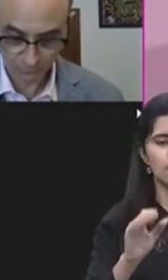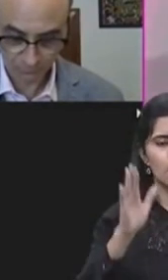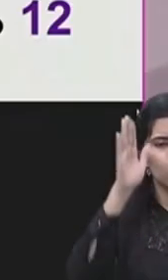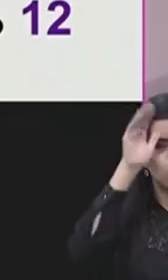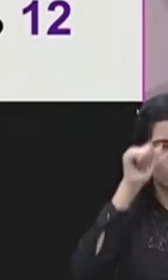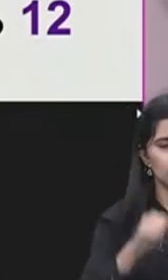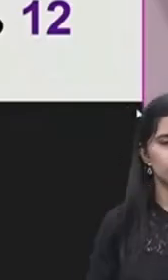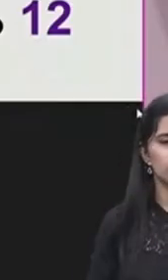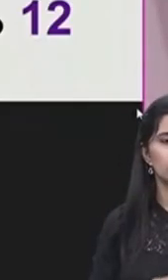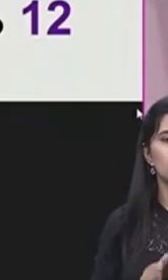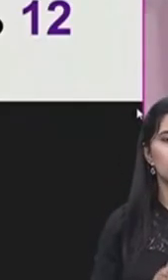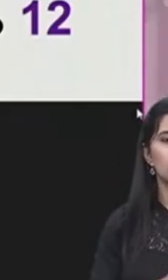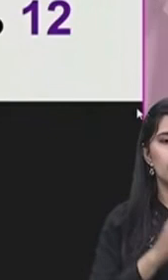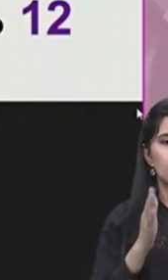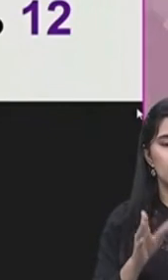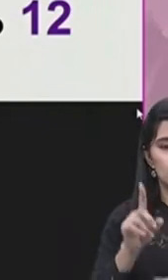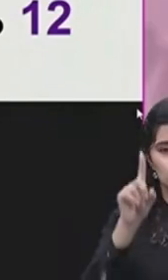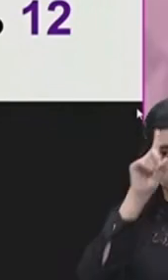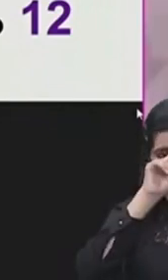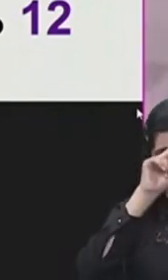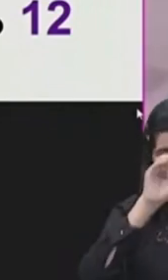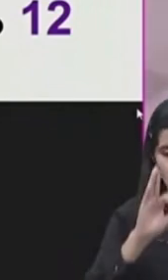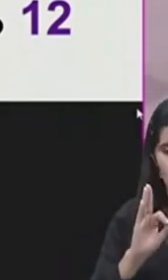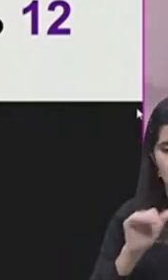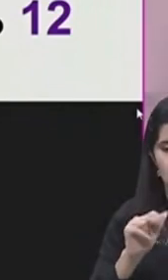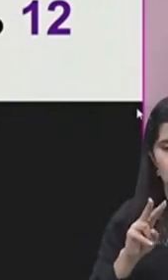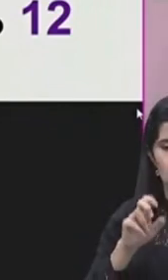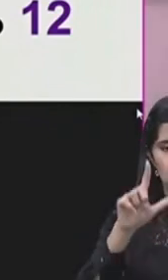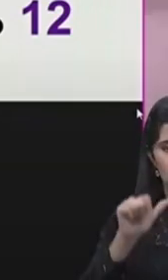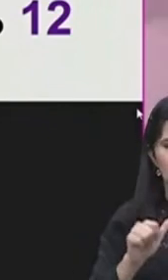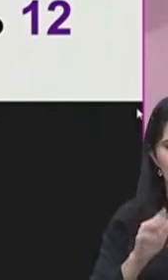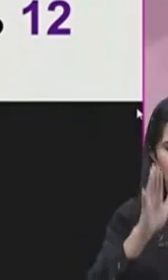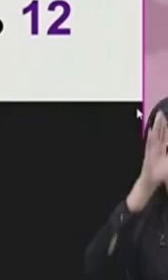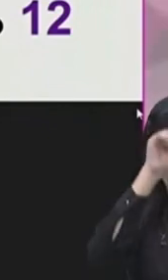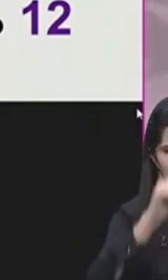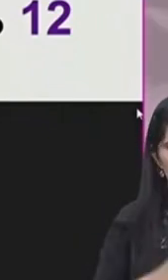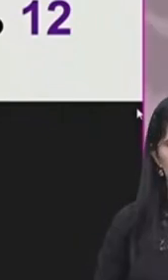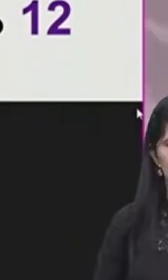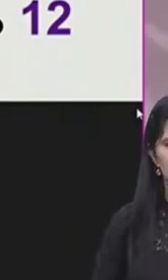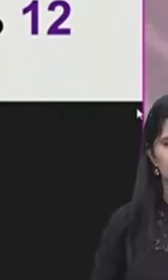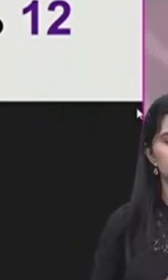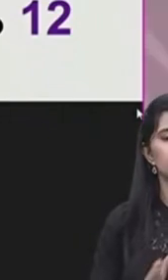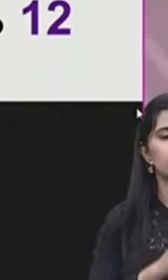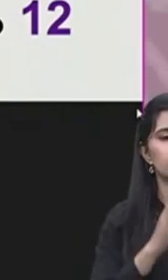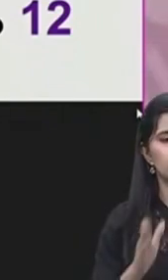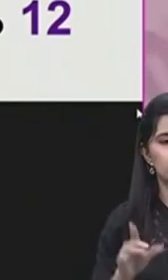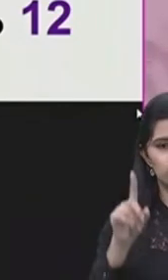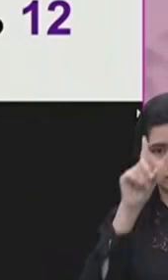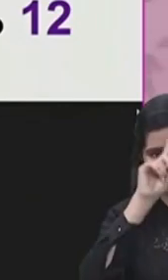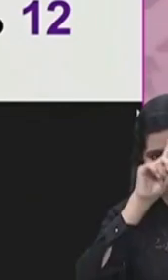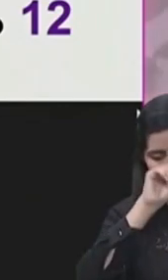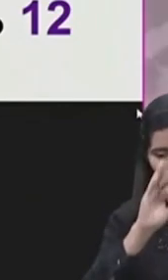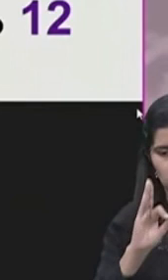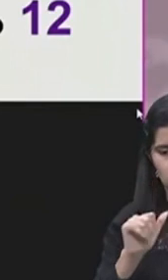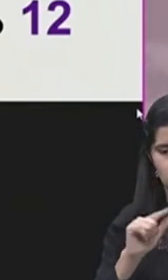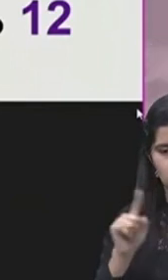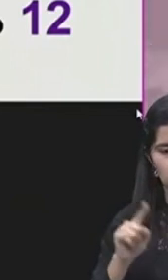entonces entrará el pueblo bueno a seguir haciendo su labor, su lucha. porque no han tenido